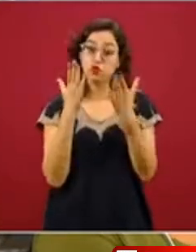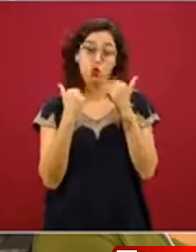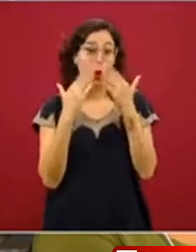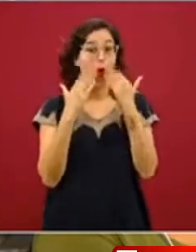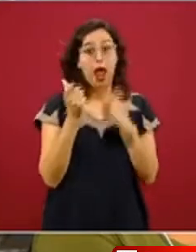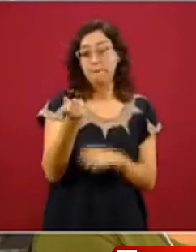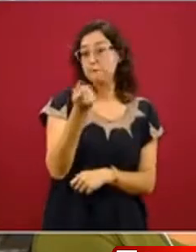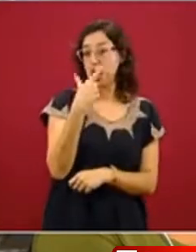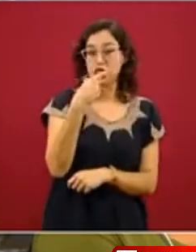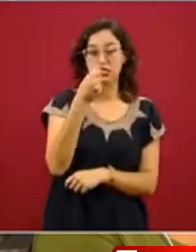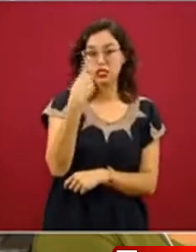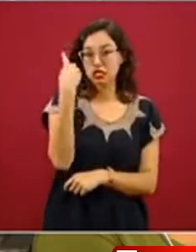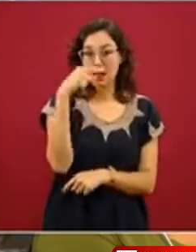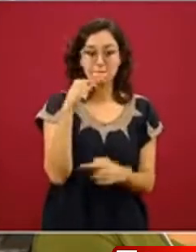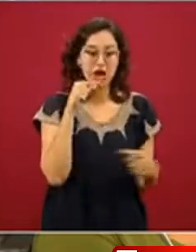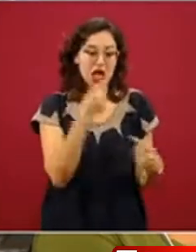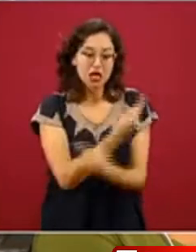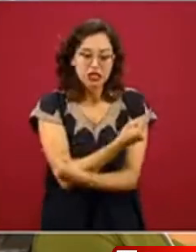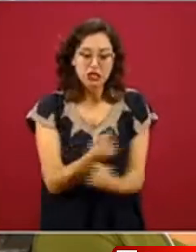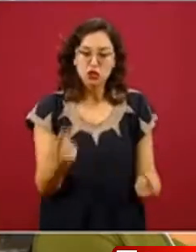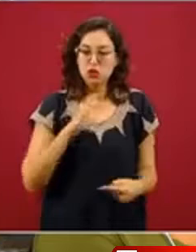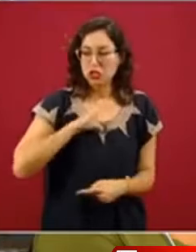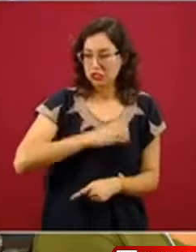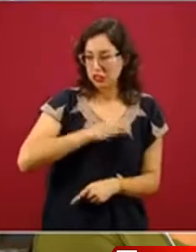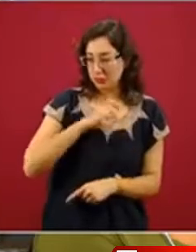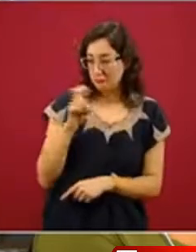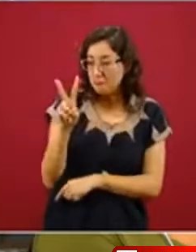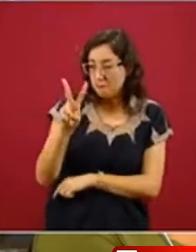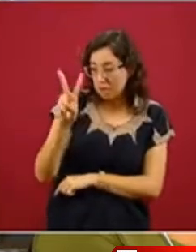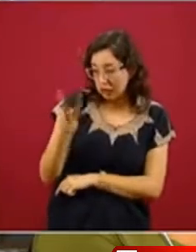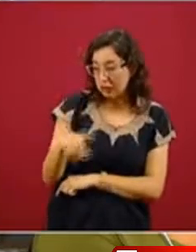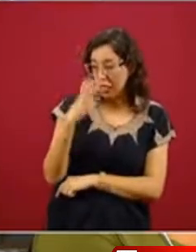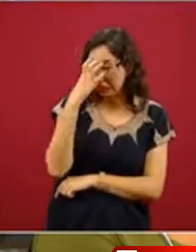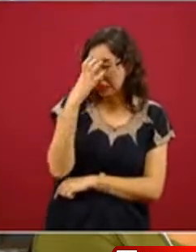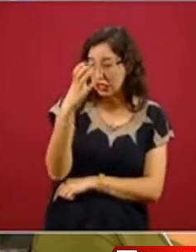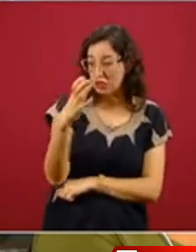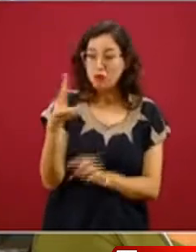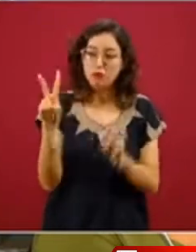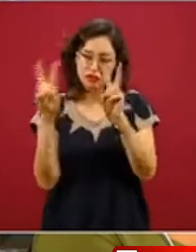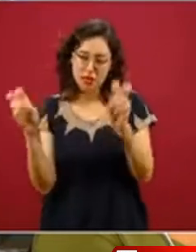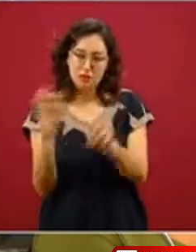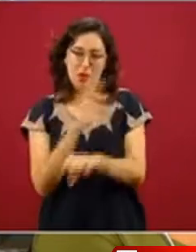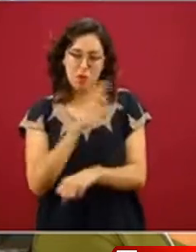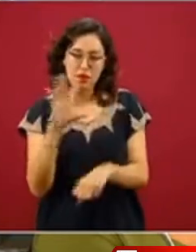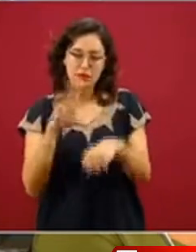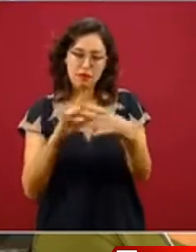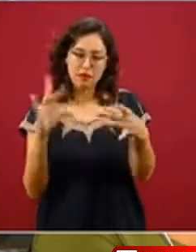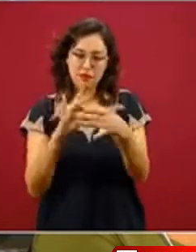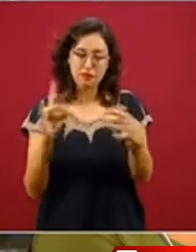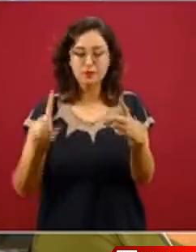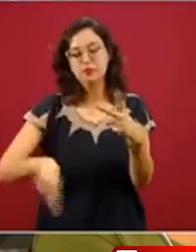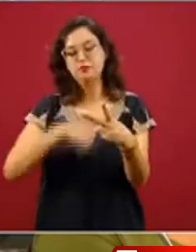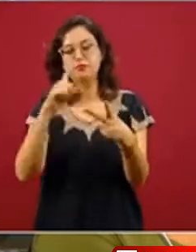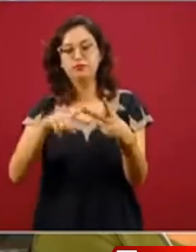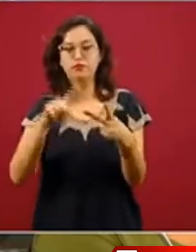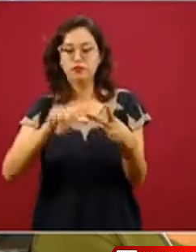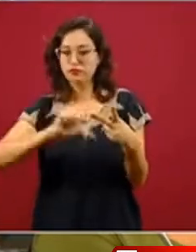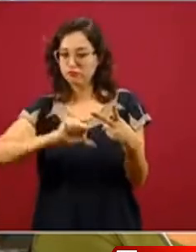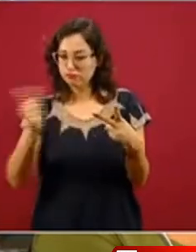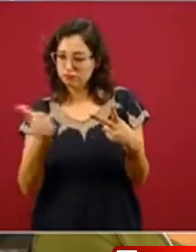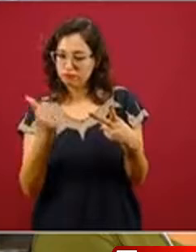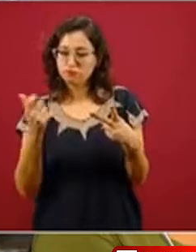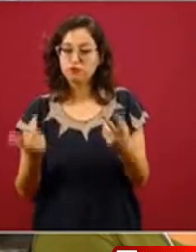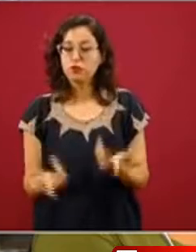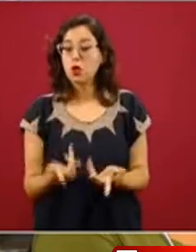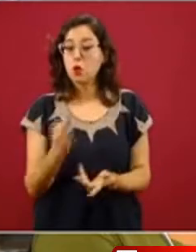dicen ellos, de los pequeños. ¿Qué nos puede mencionar usted de ese tema? Y rápidamente, en base a los datos que estábamos viendo, si el día